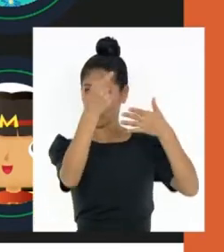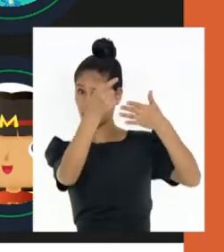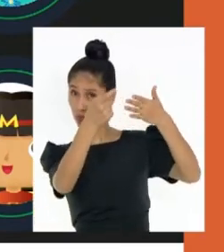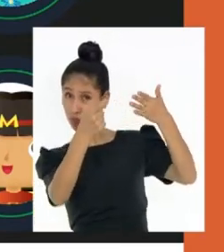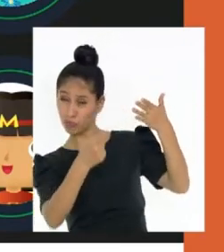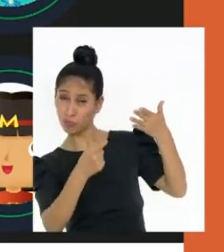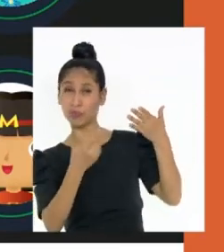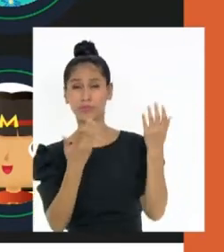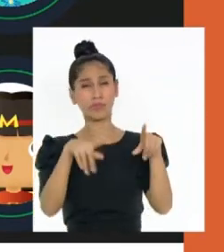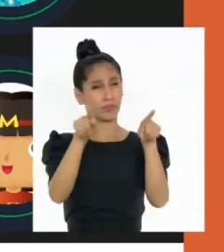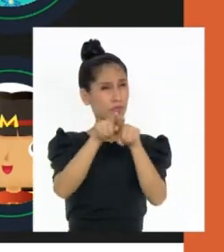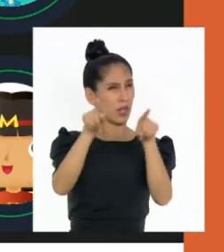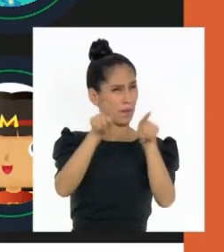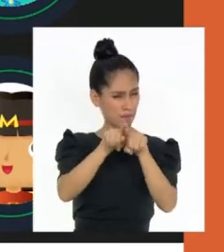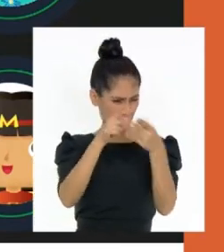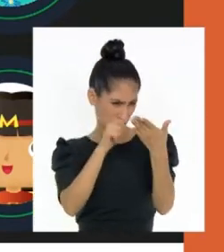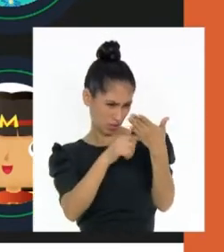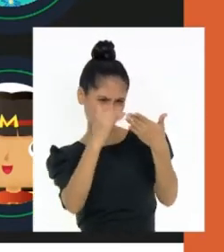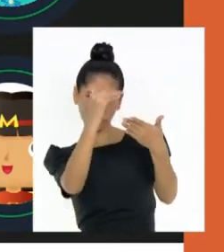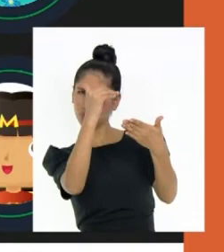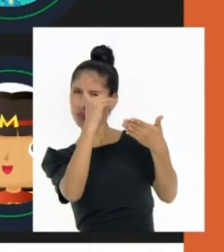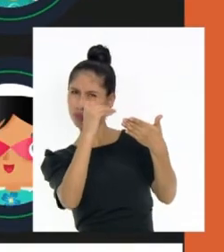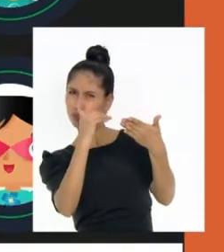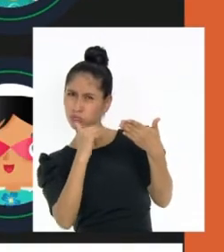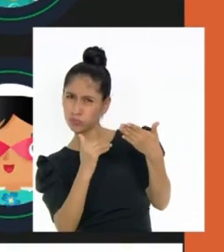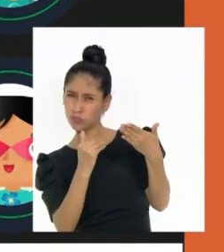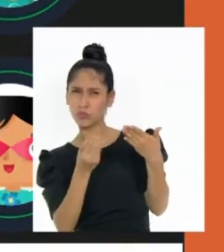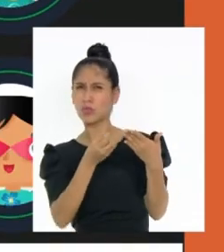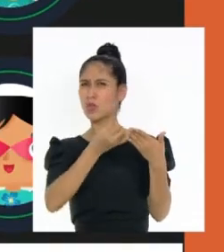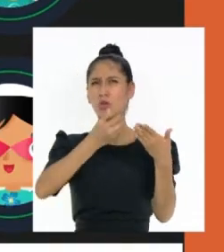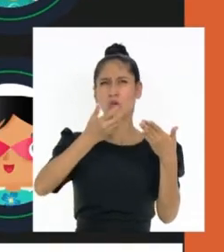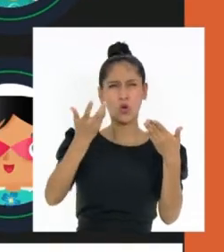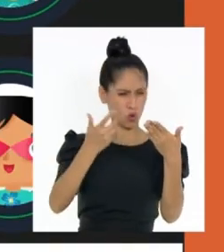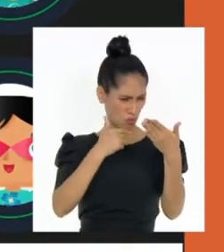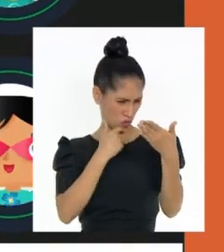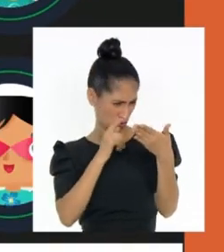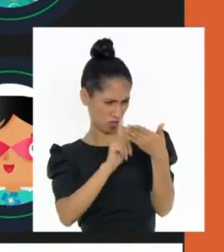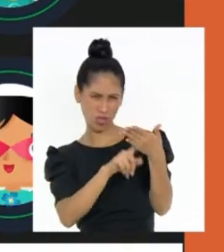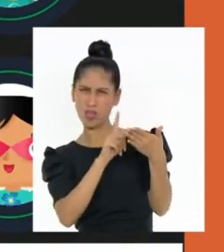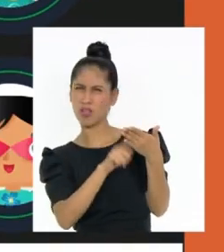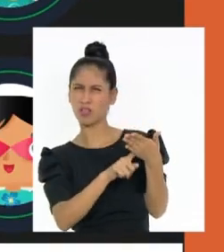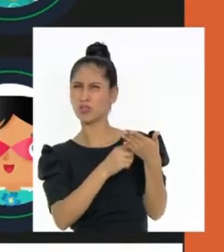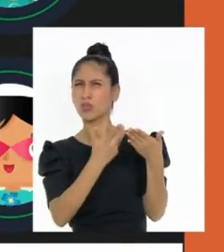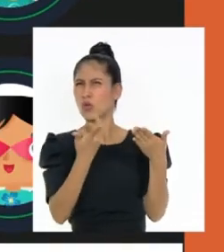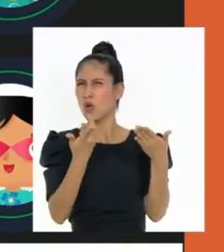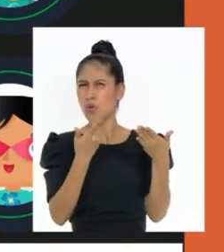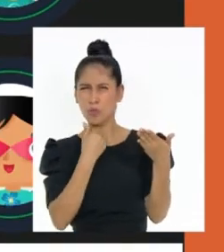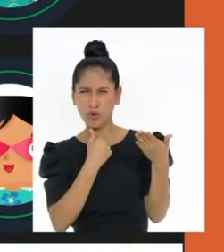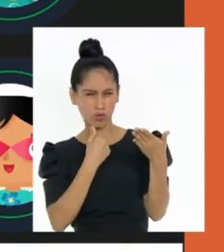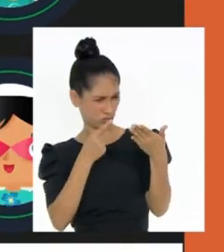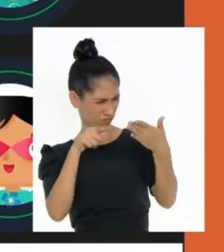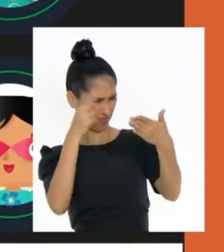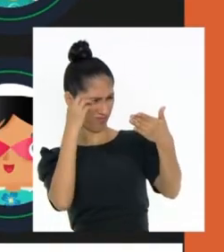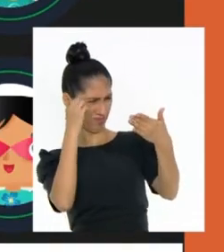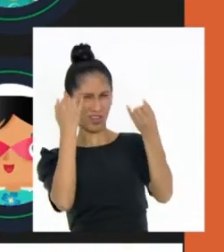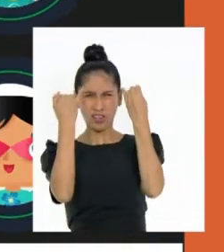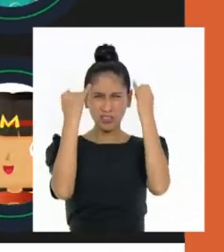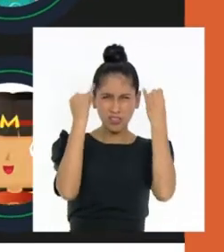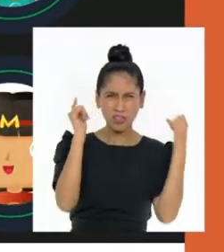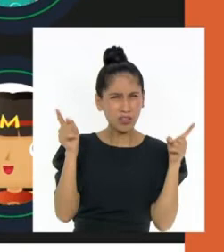disminuye, limita y así sucesivamente. ¿Y cómo sé si tienen sentido completo? ¿Cómo sé si no son tan largas las